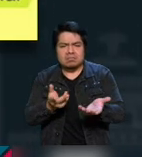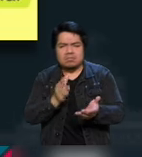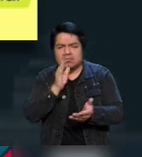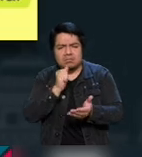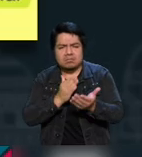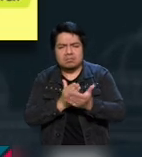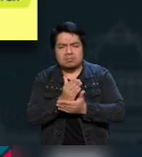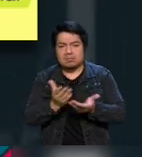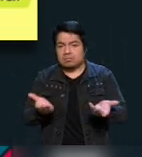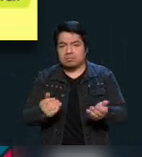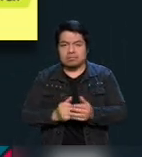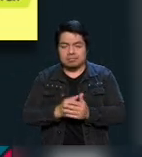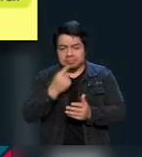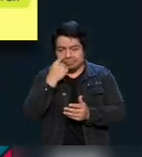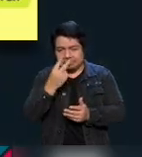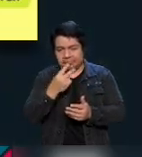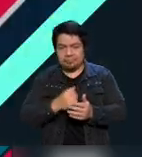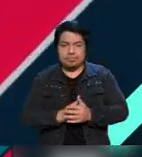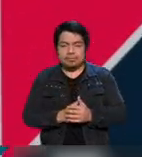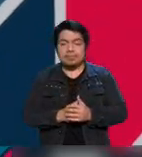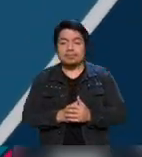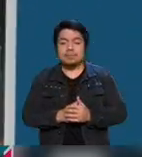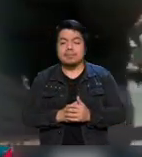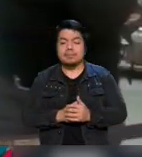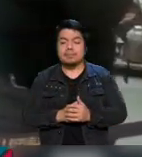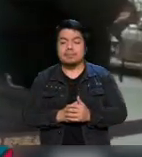improcedente. Escuchemos.